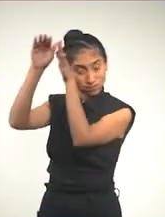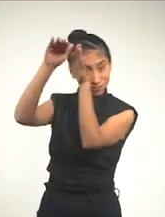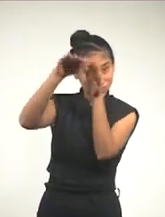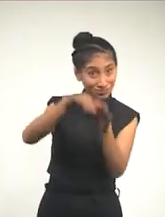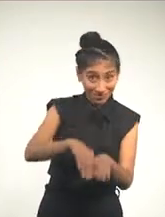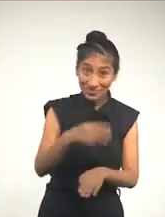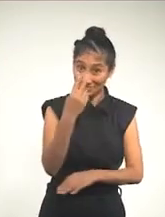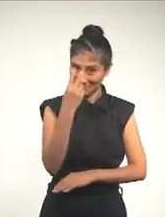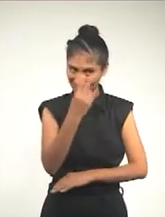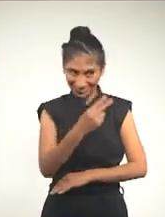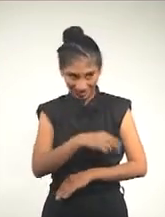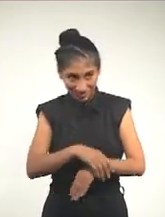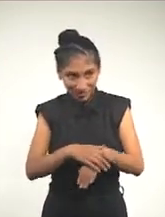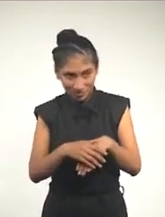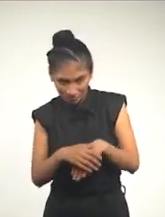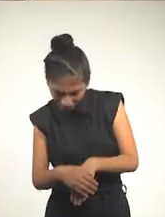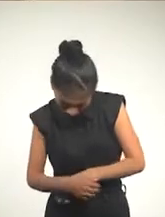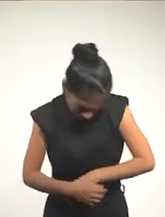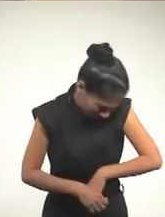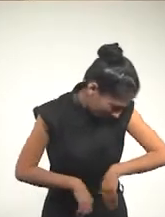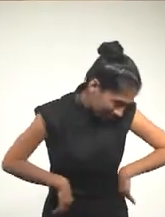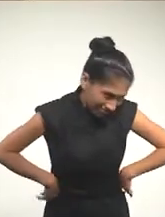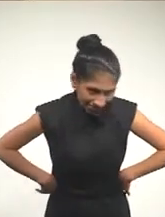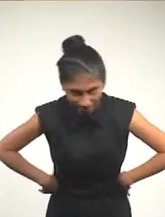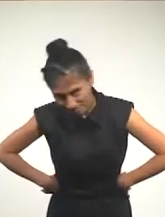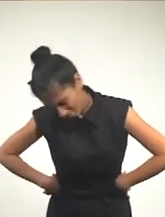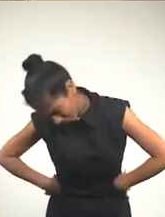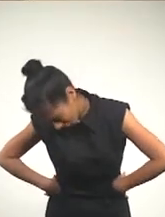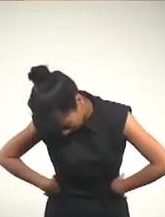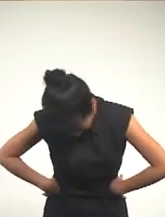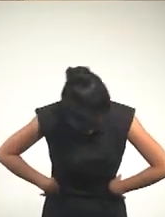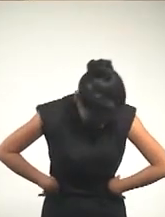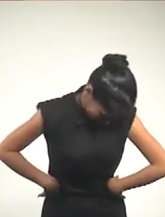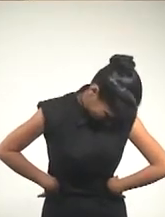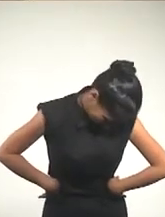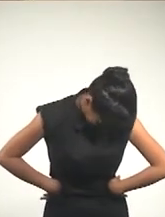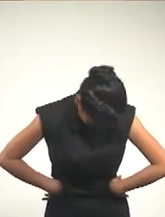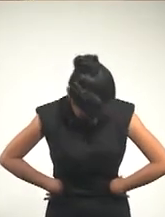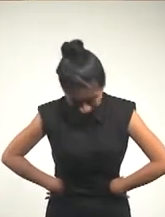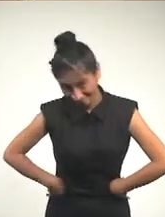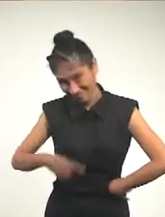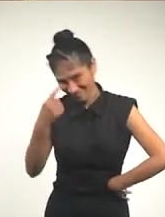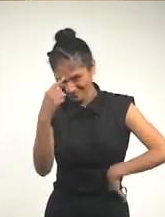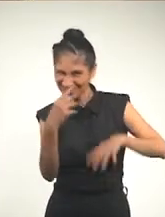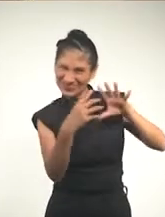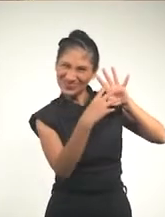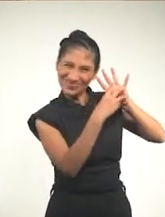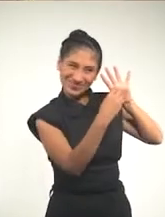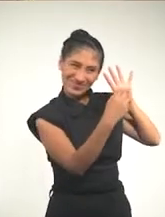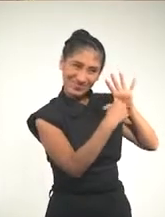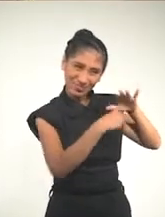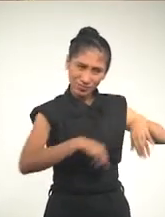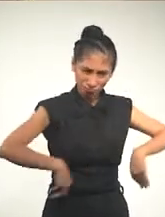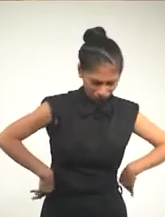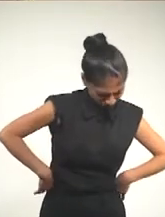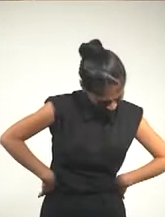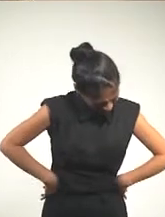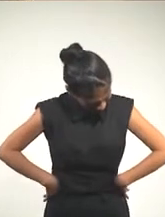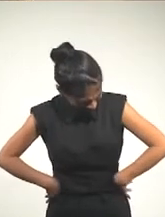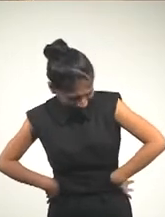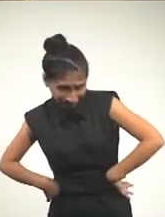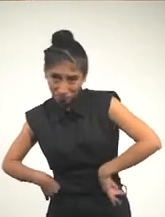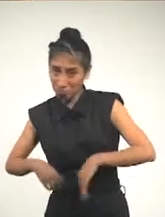enormes. ¿Lo hacemos? ¡Sí! Muy bien. Yo me arrastraría así. Soy un caracol y